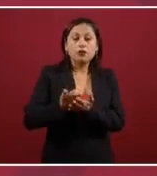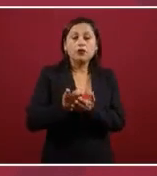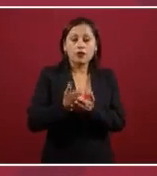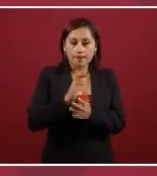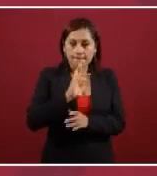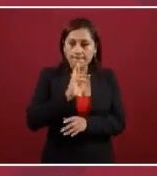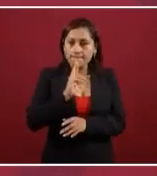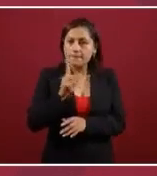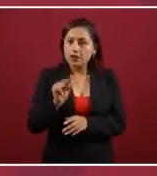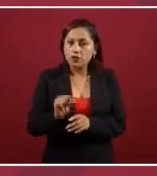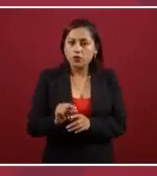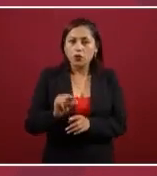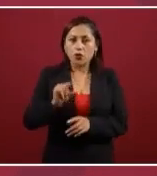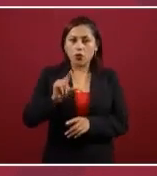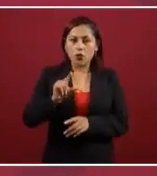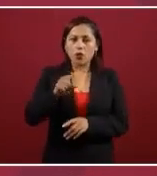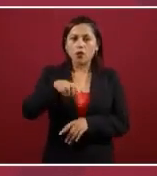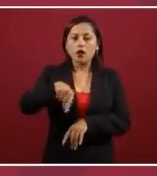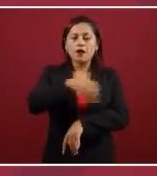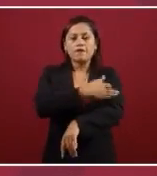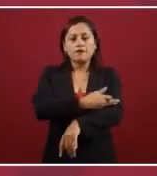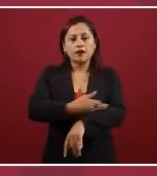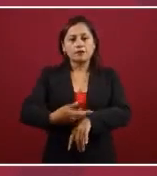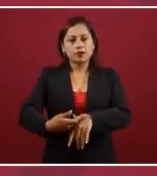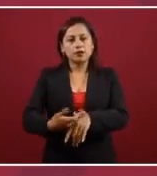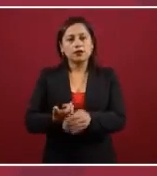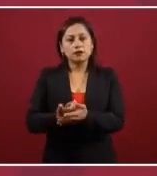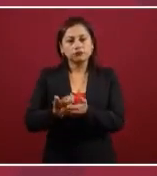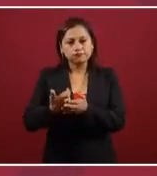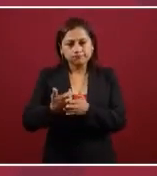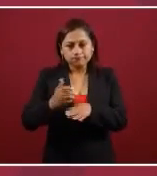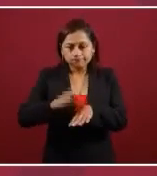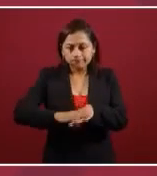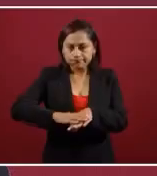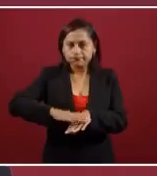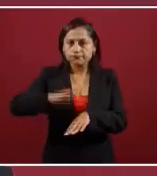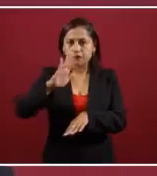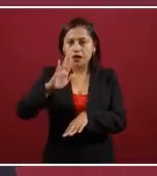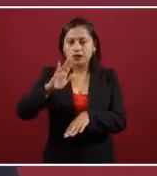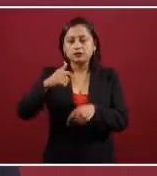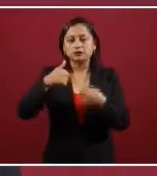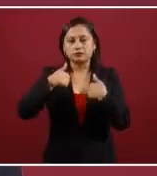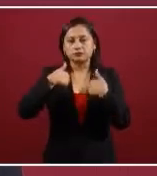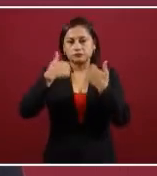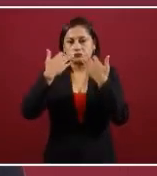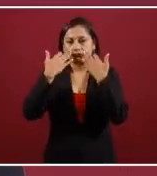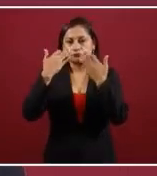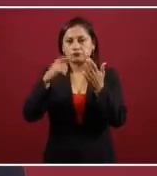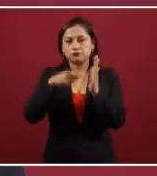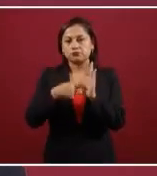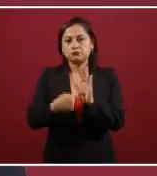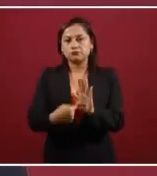el ingreso en las familias, esto lo puedo probar.